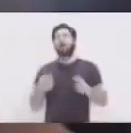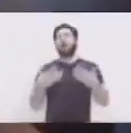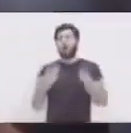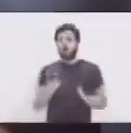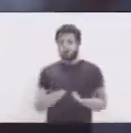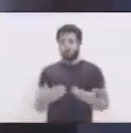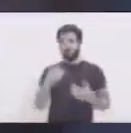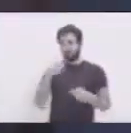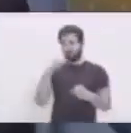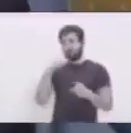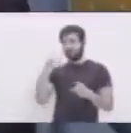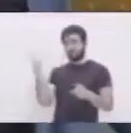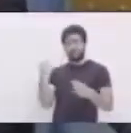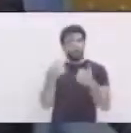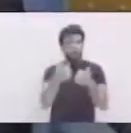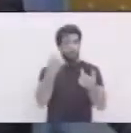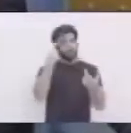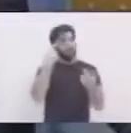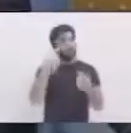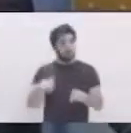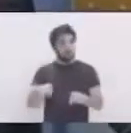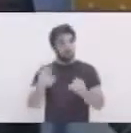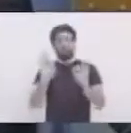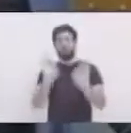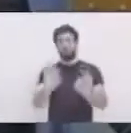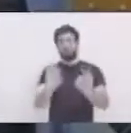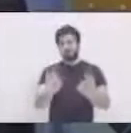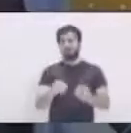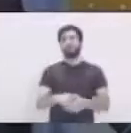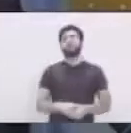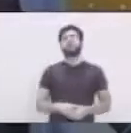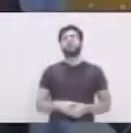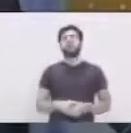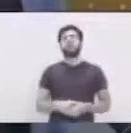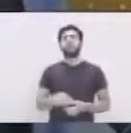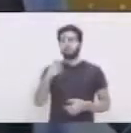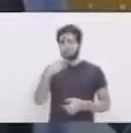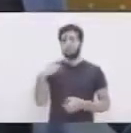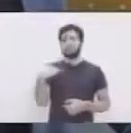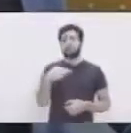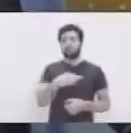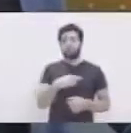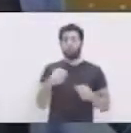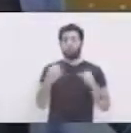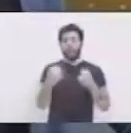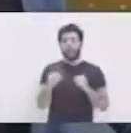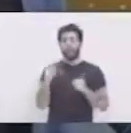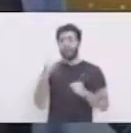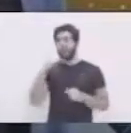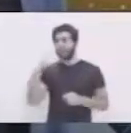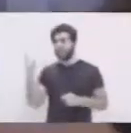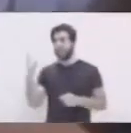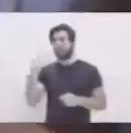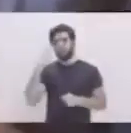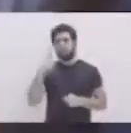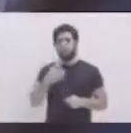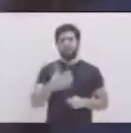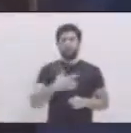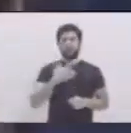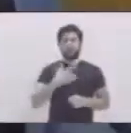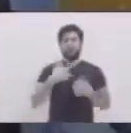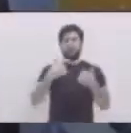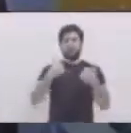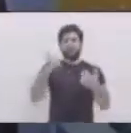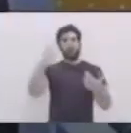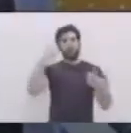de nuestra hoja, ¿de acuerdo? Vamos a hacer un poquito gruesas y esto es para que no nos lastime nuestra careta.